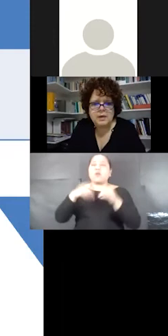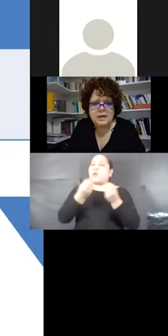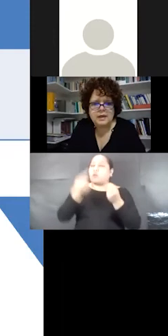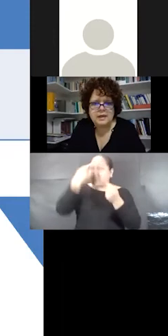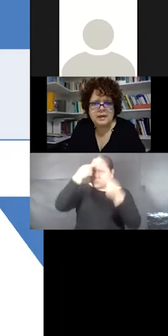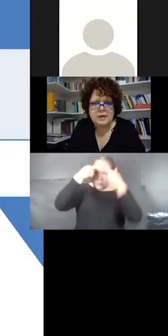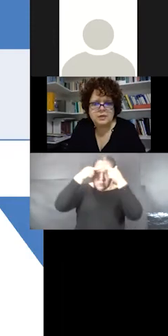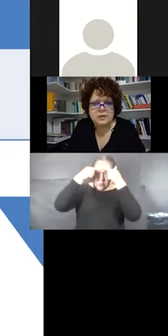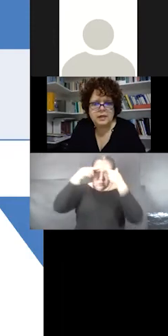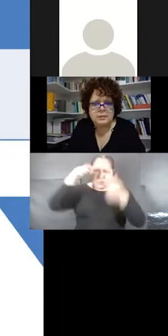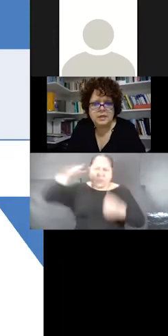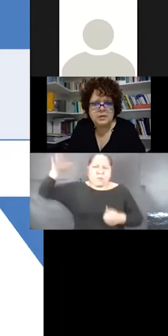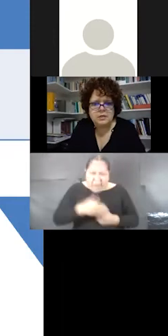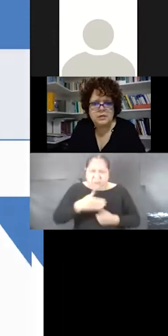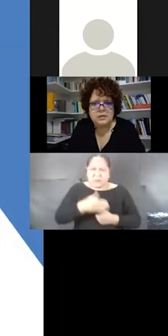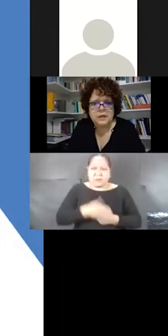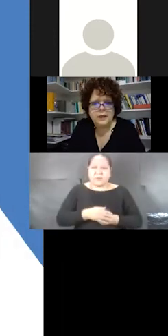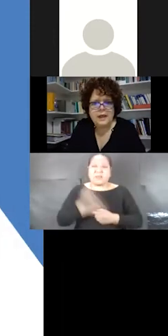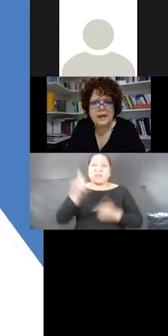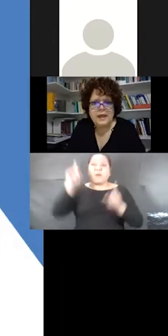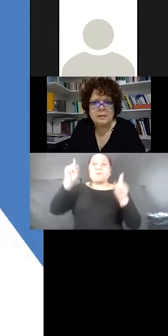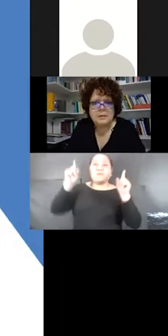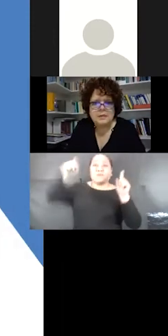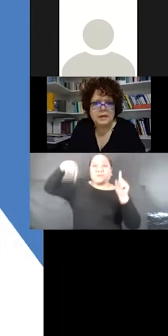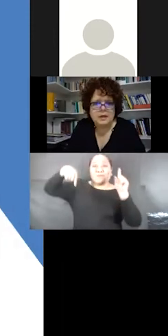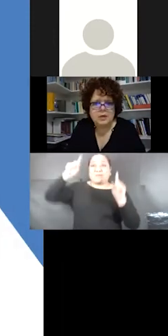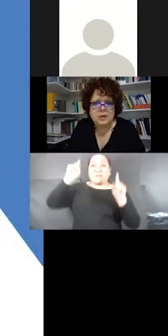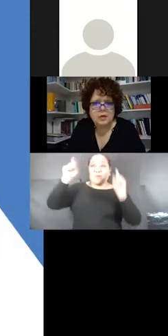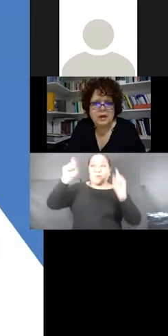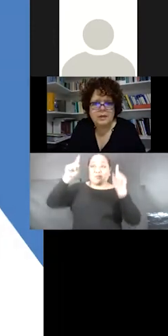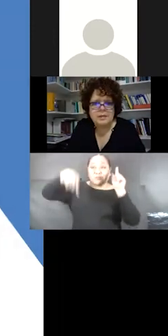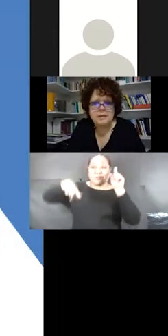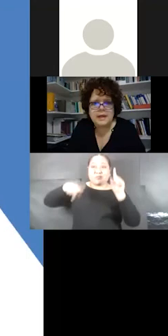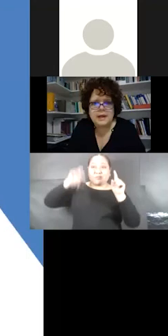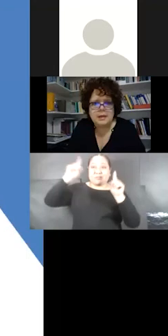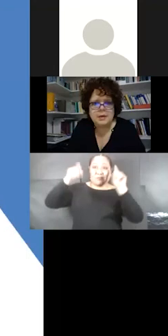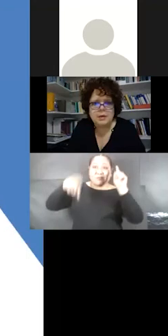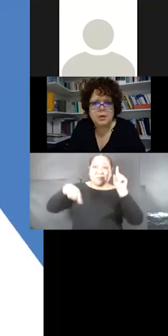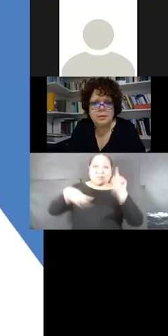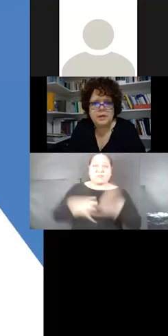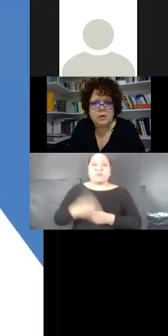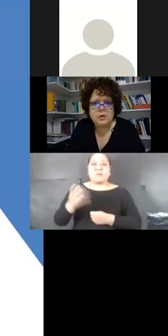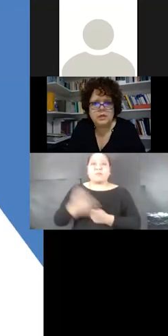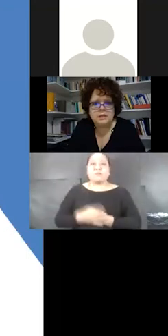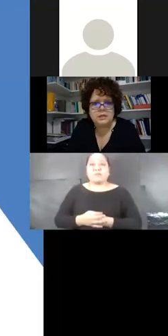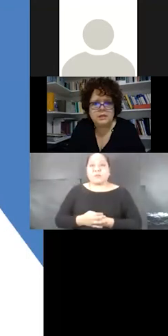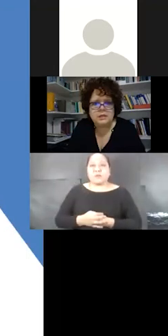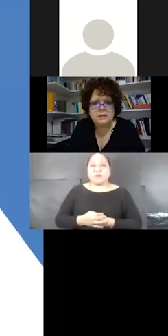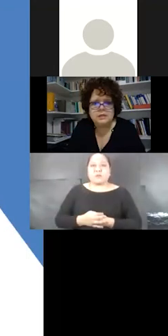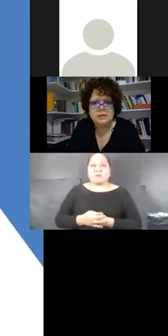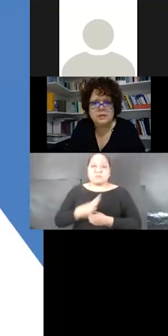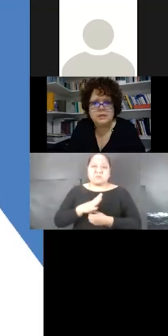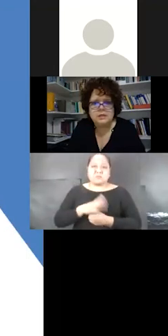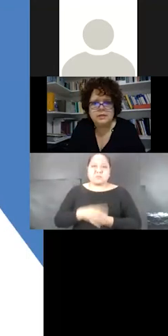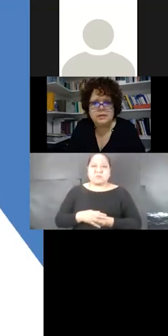como marca los signos de admiración, ¿no? En cambio, vamos a ver con el mismo ven acá, pero con un pedido cortés.